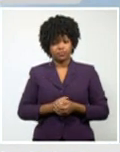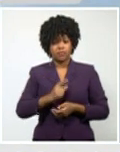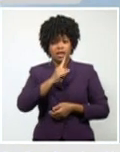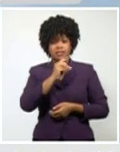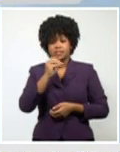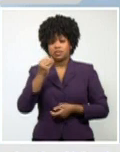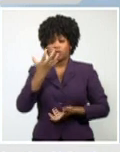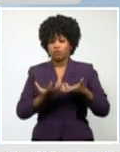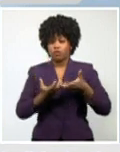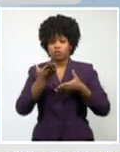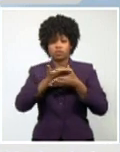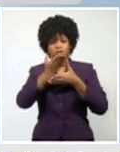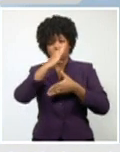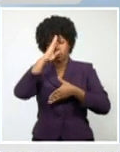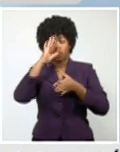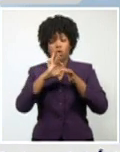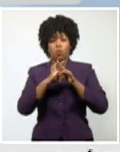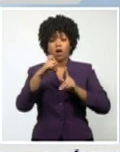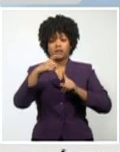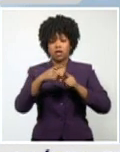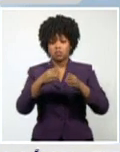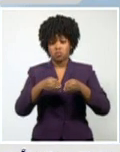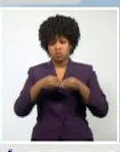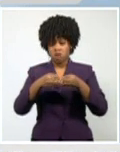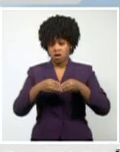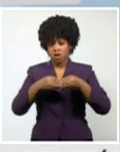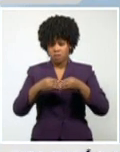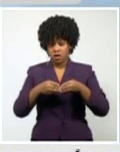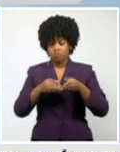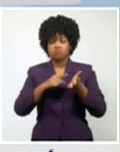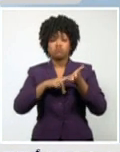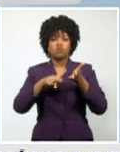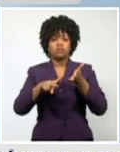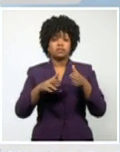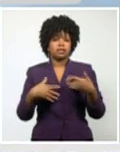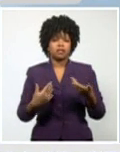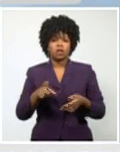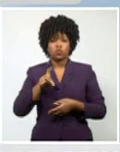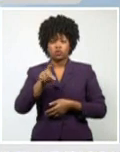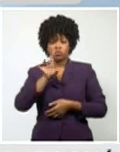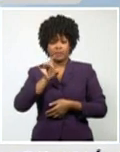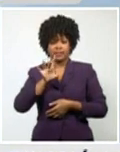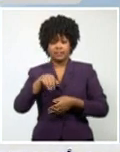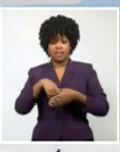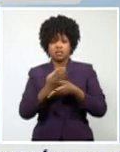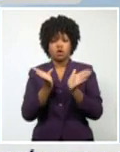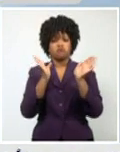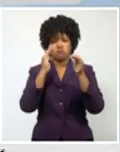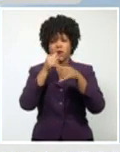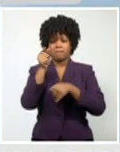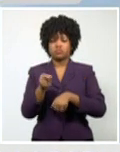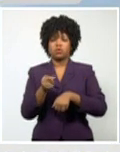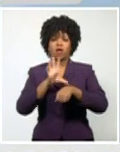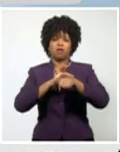de Cuba, Guantánamo y Granma son provincias que en los últimos 15 días no han diagnosticado